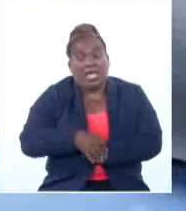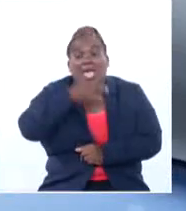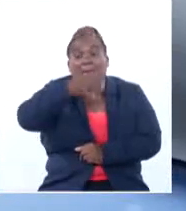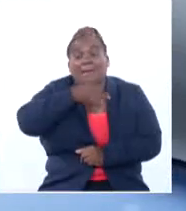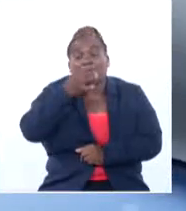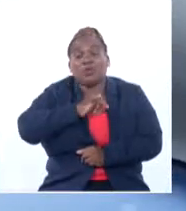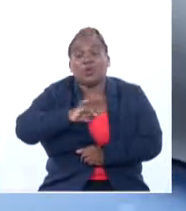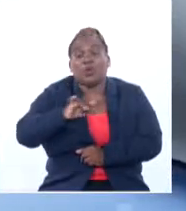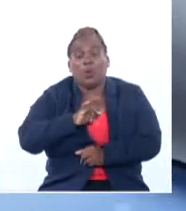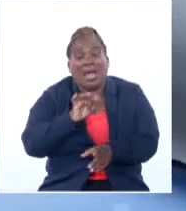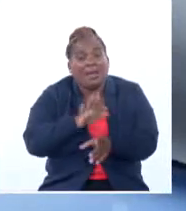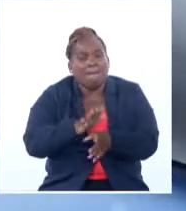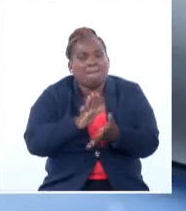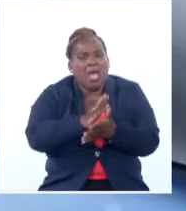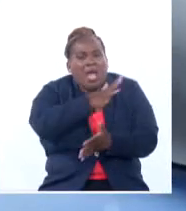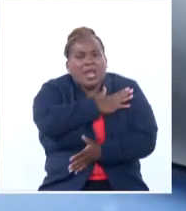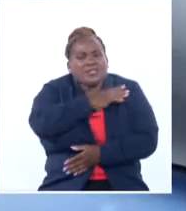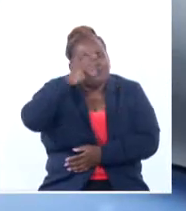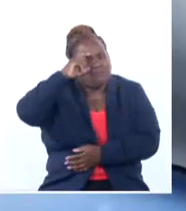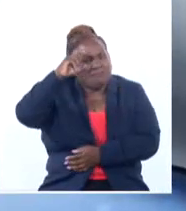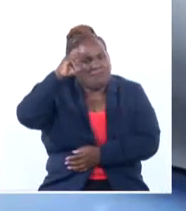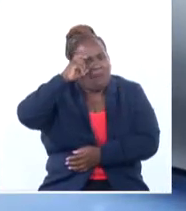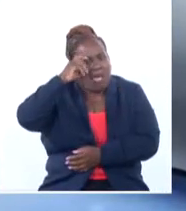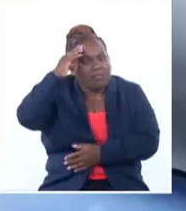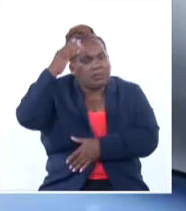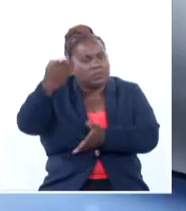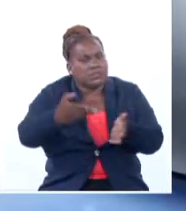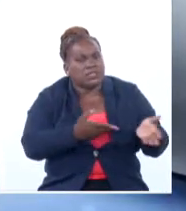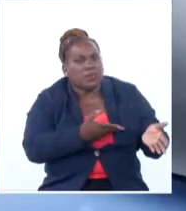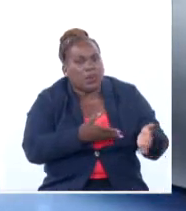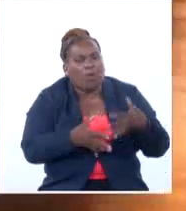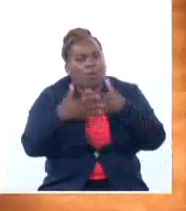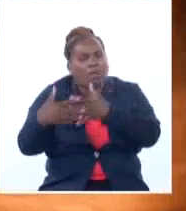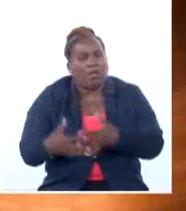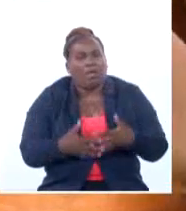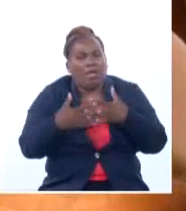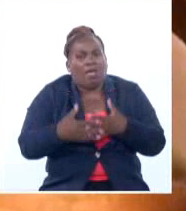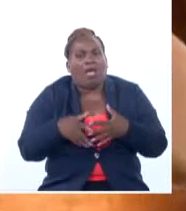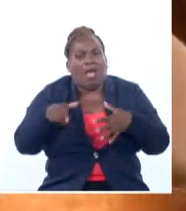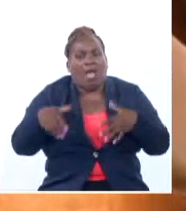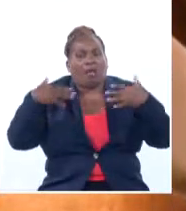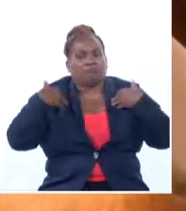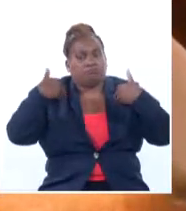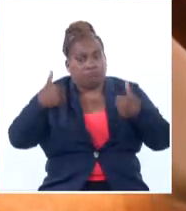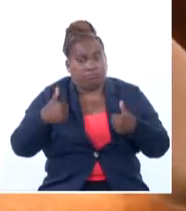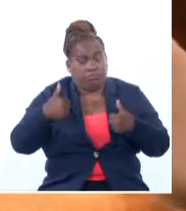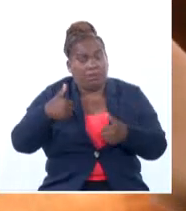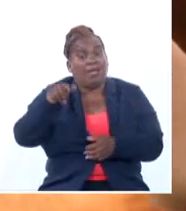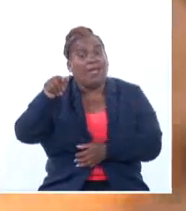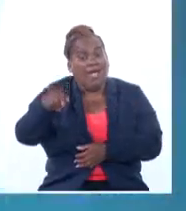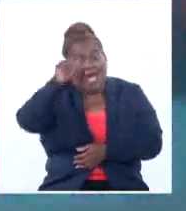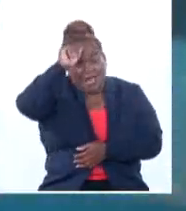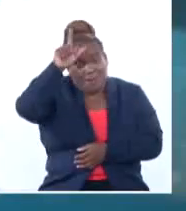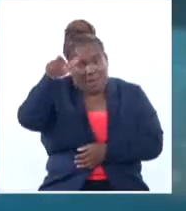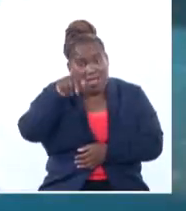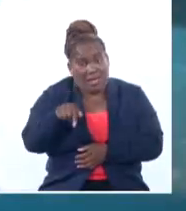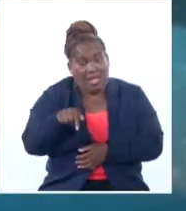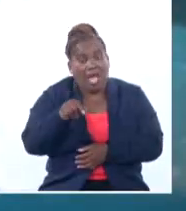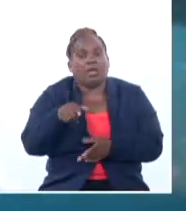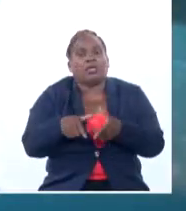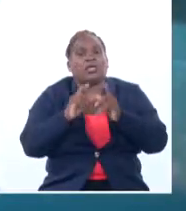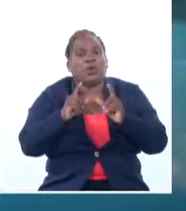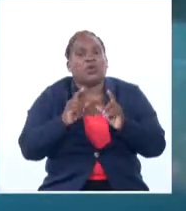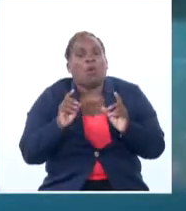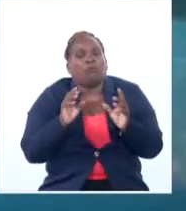que a principios de marzo Biden recibió en Washington al canciller alemán Olaf Scholz, quienes mantuvieron una reunión privada de